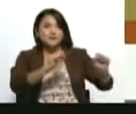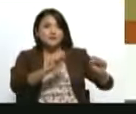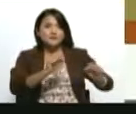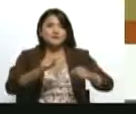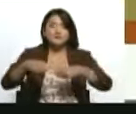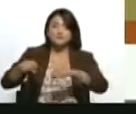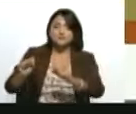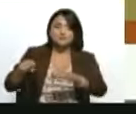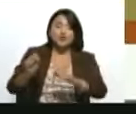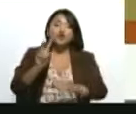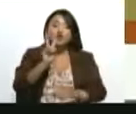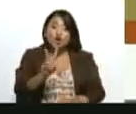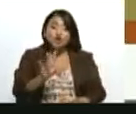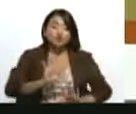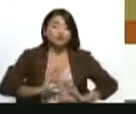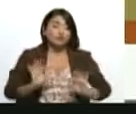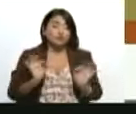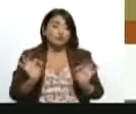o motorizadas.